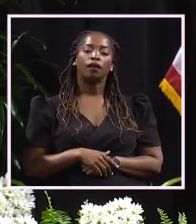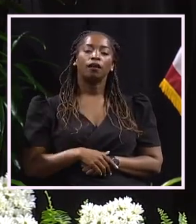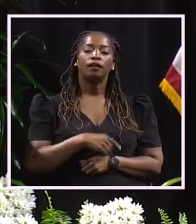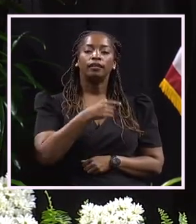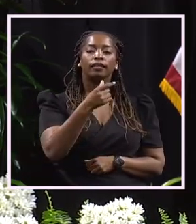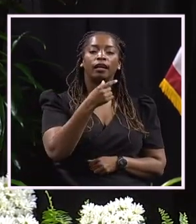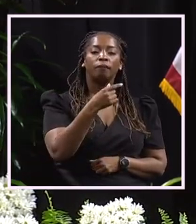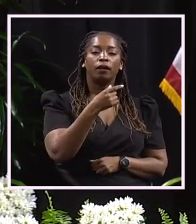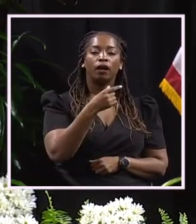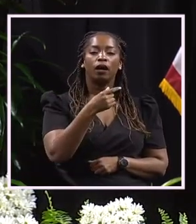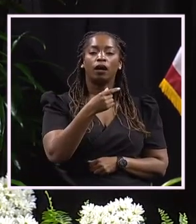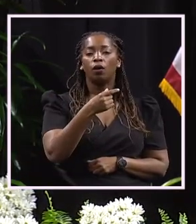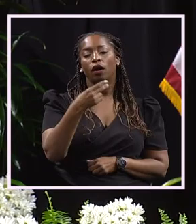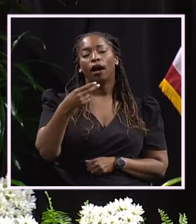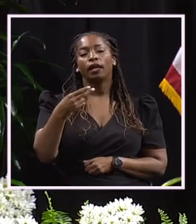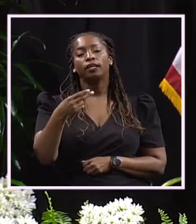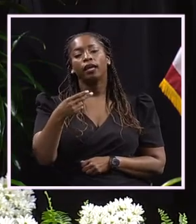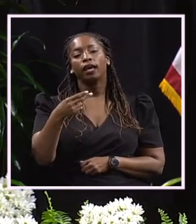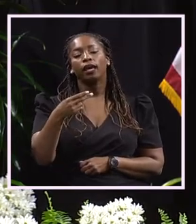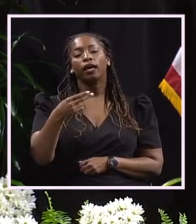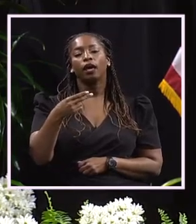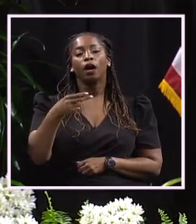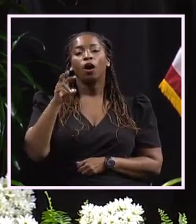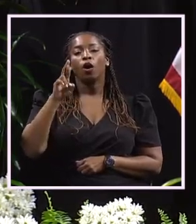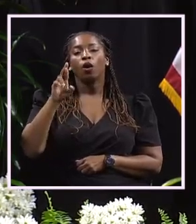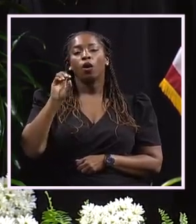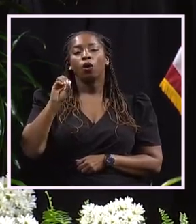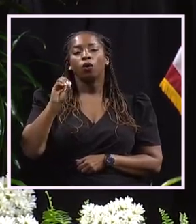Gabriel Rene Rocha, cum laude,